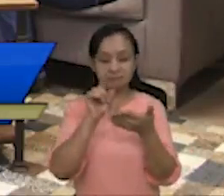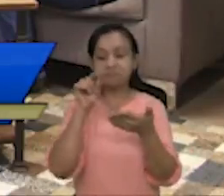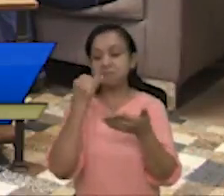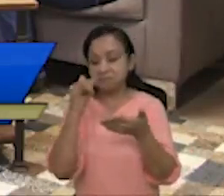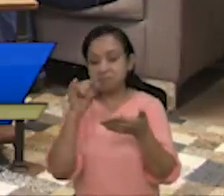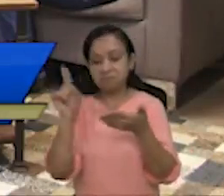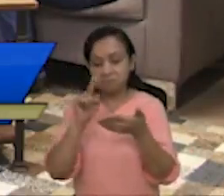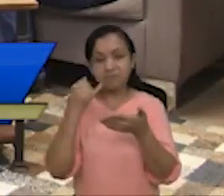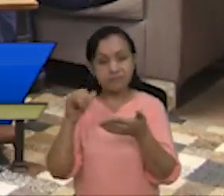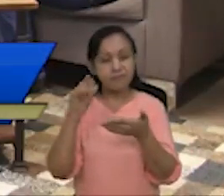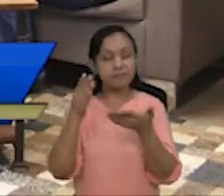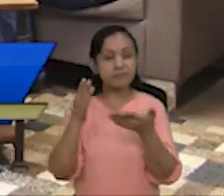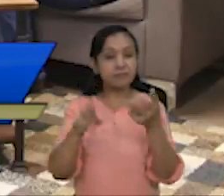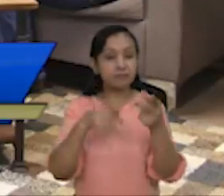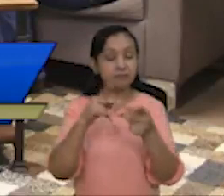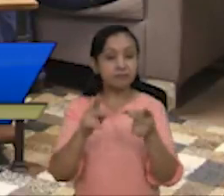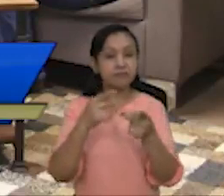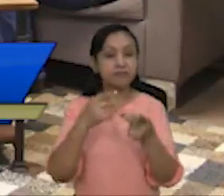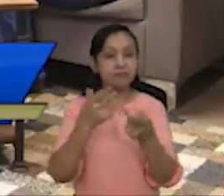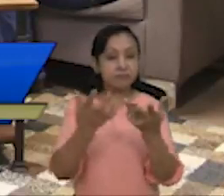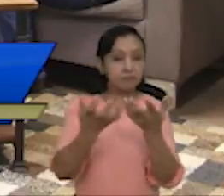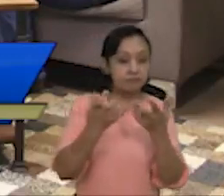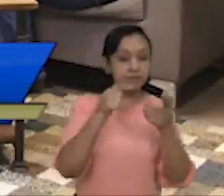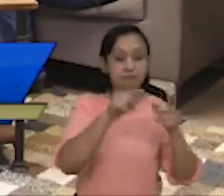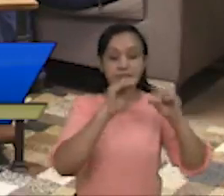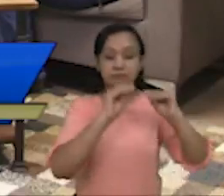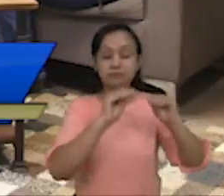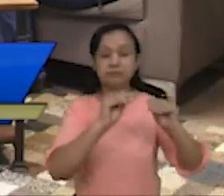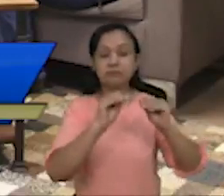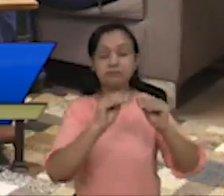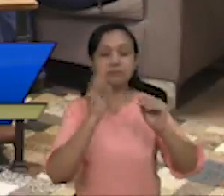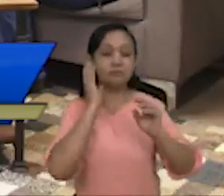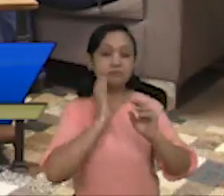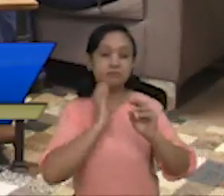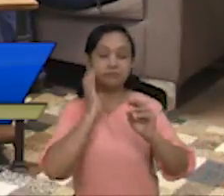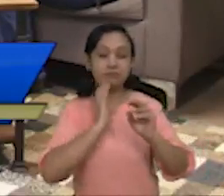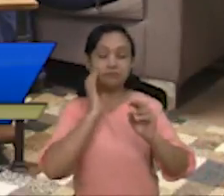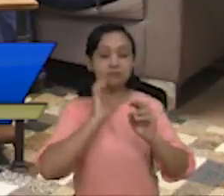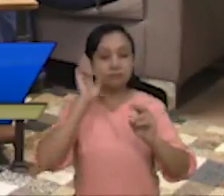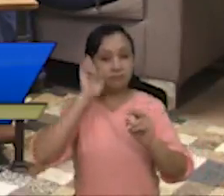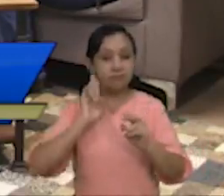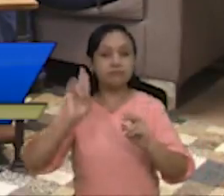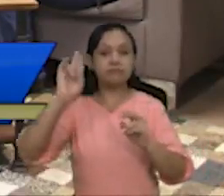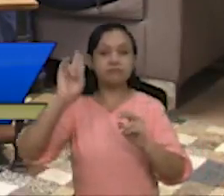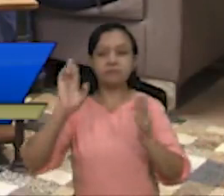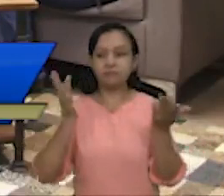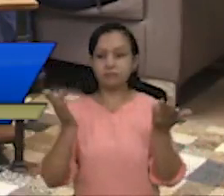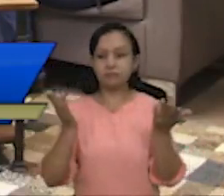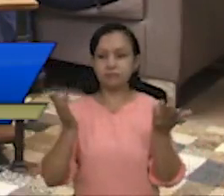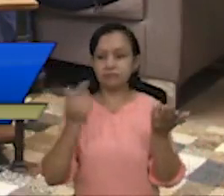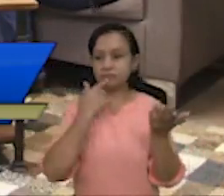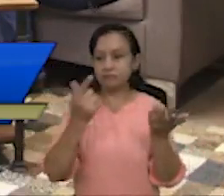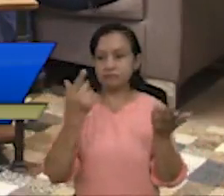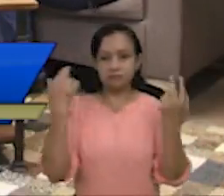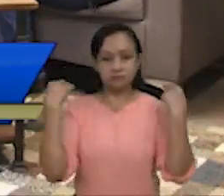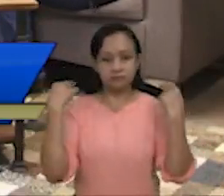que muy consciente de quiénes querés que sean los que trasladen esa experiencia a los universitarios. Te lo digo, hay